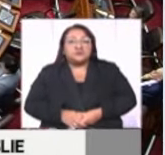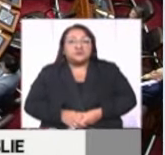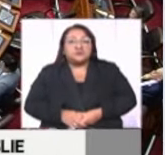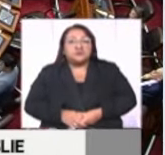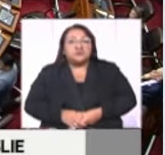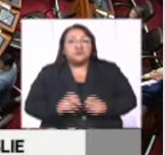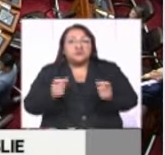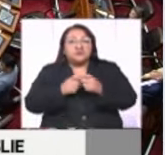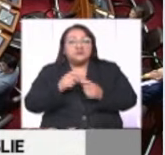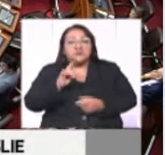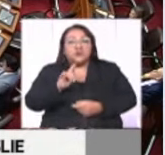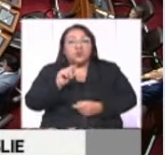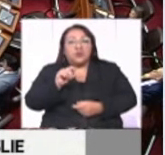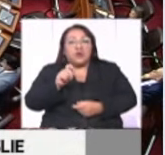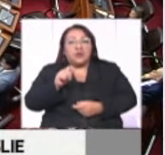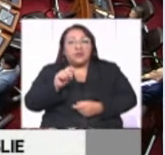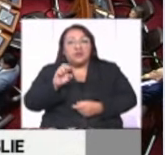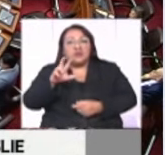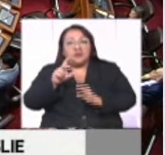Ugarte Mamani. 3 minutos.